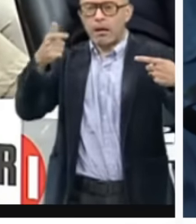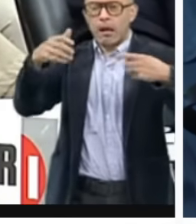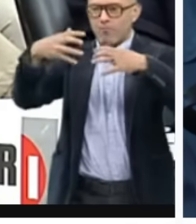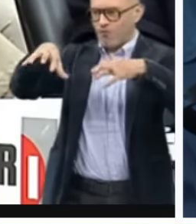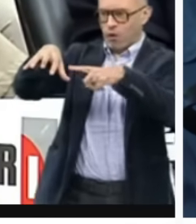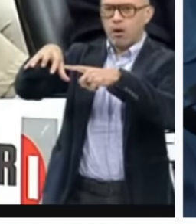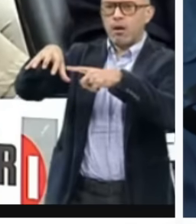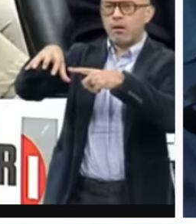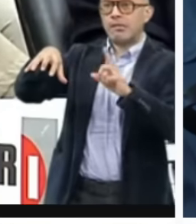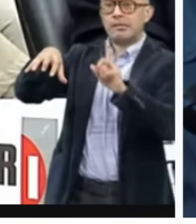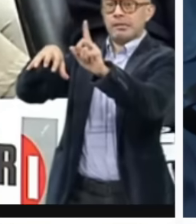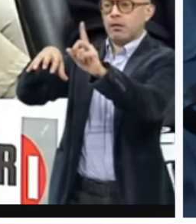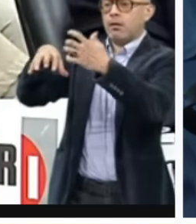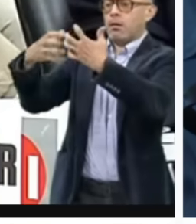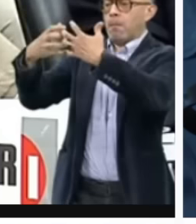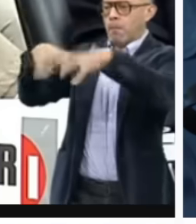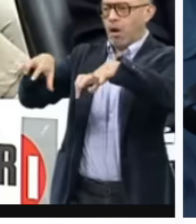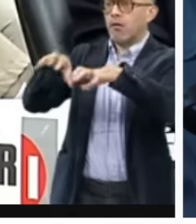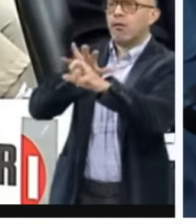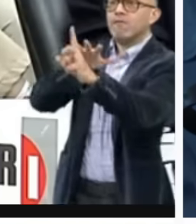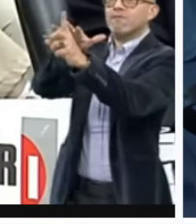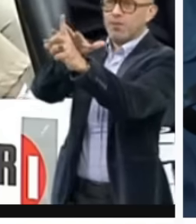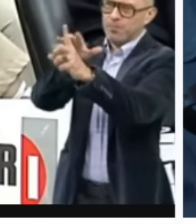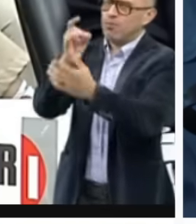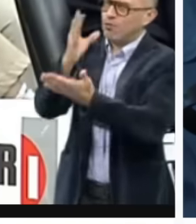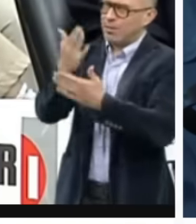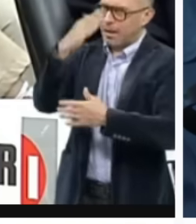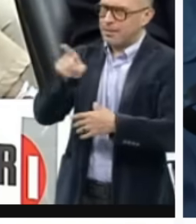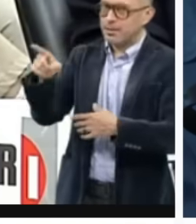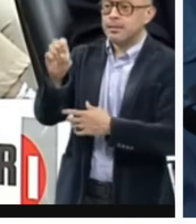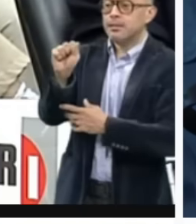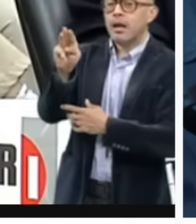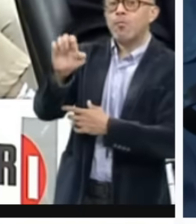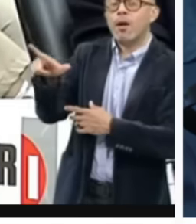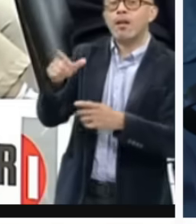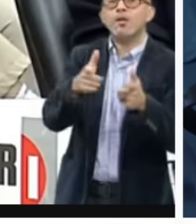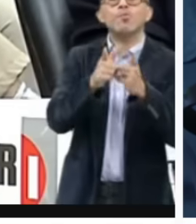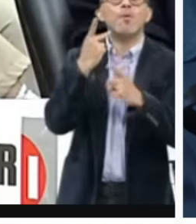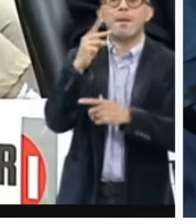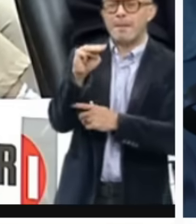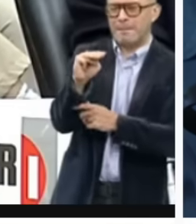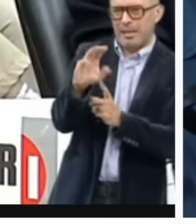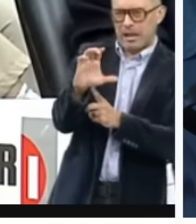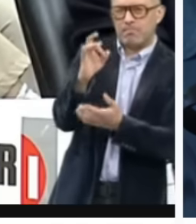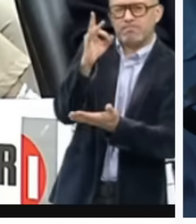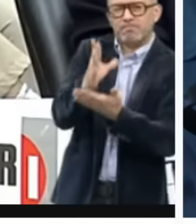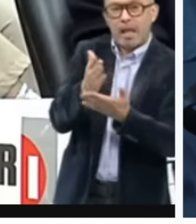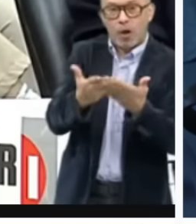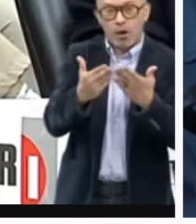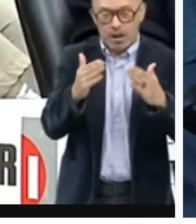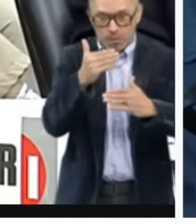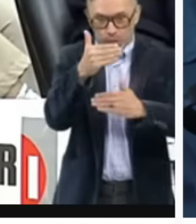la función de Samuel y la del MC es convertirse en el gran esquirol de este proceso